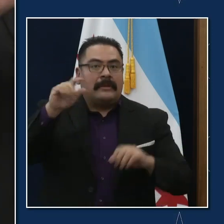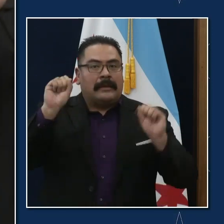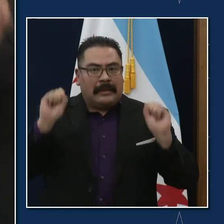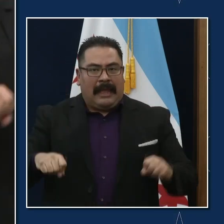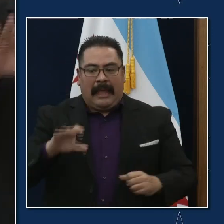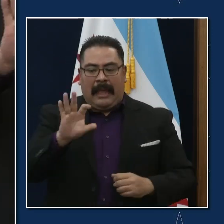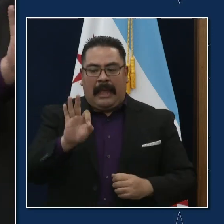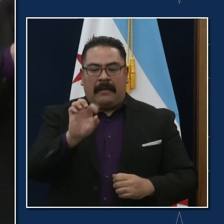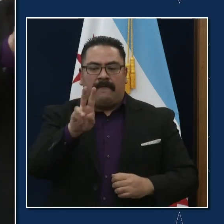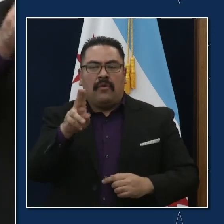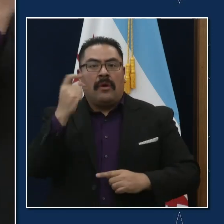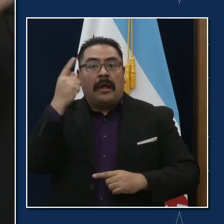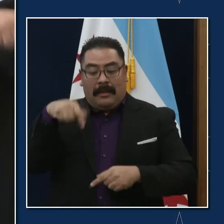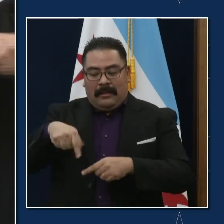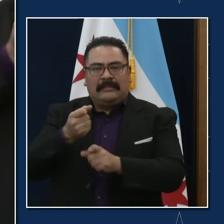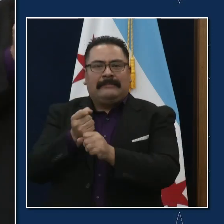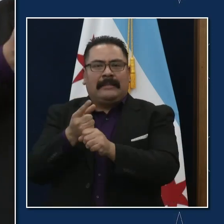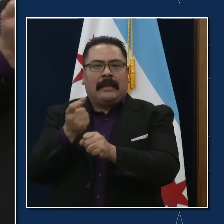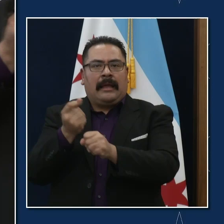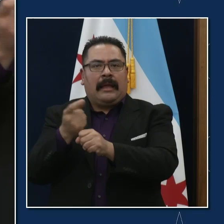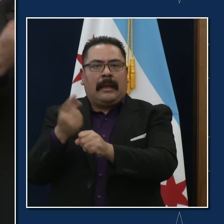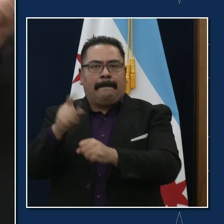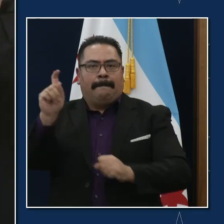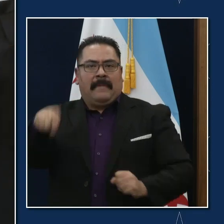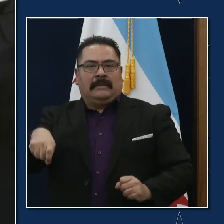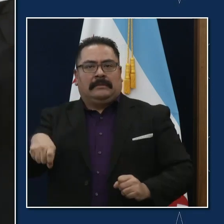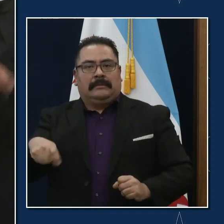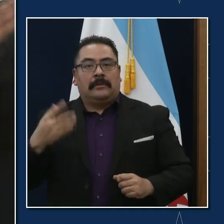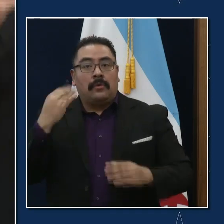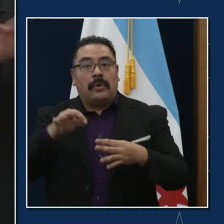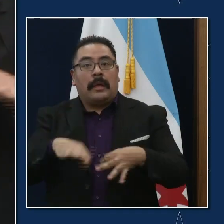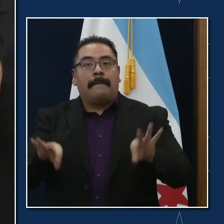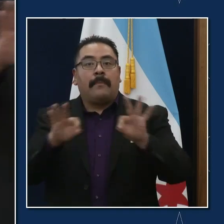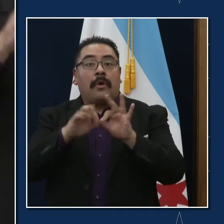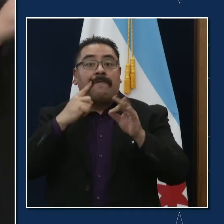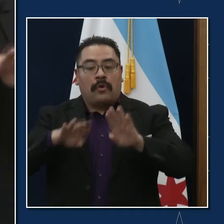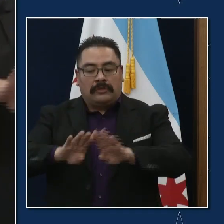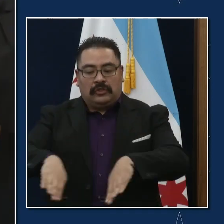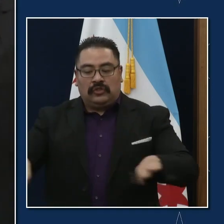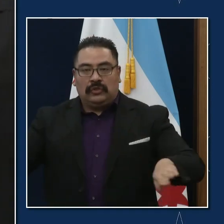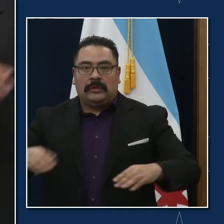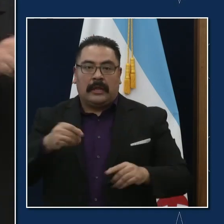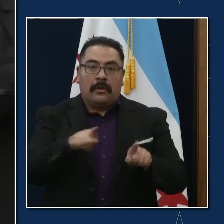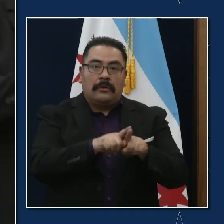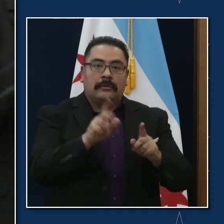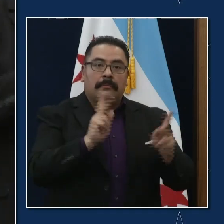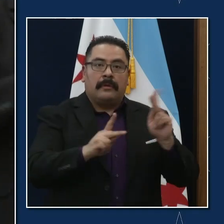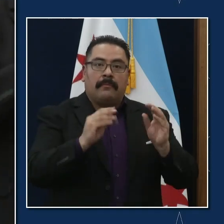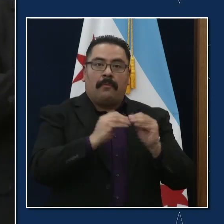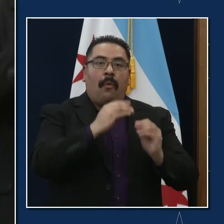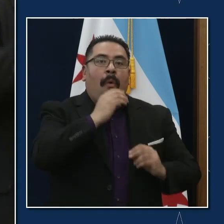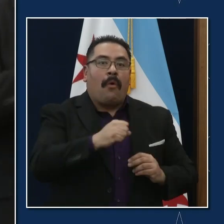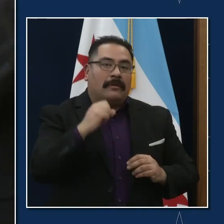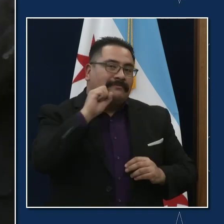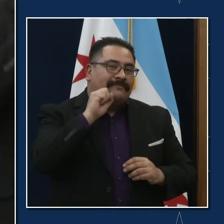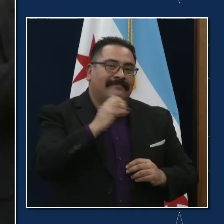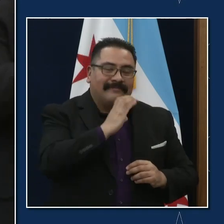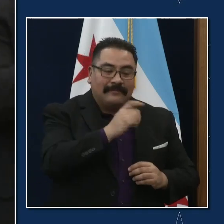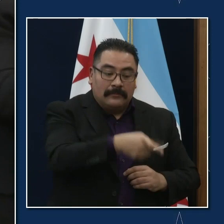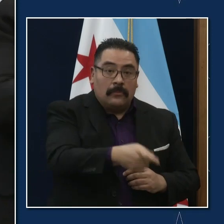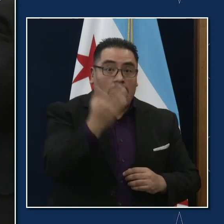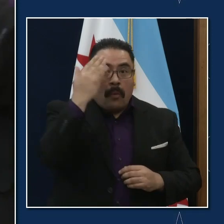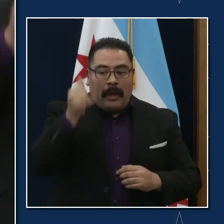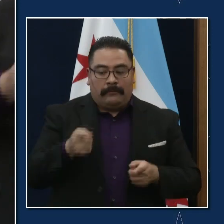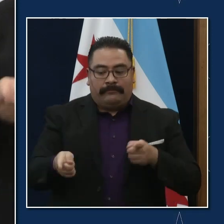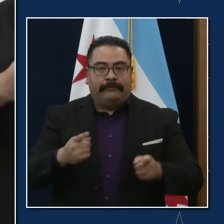gripe anualmente. Esto es especialmente importante para niños y personas mayores, porque son